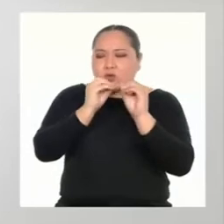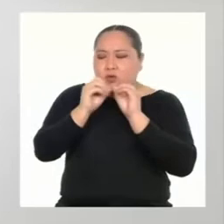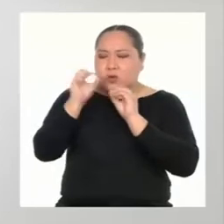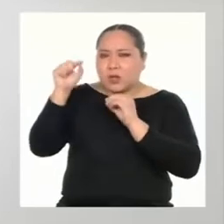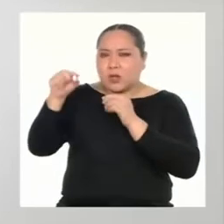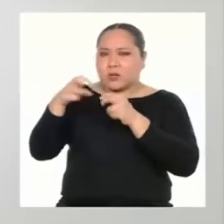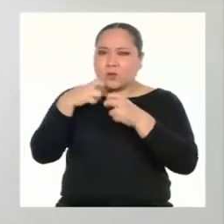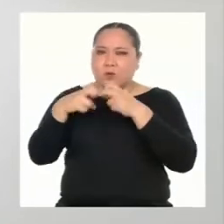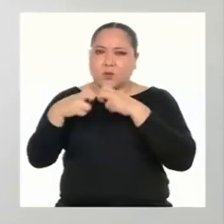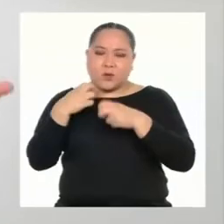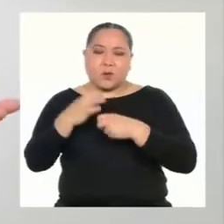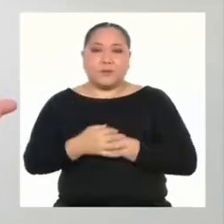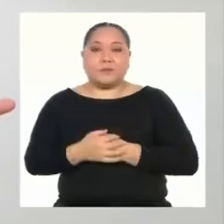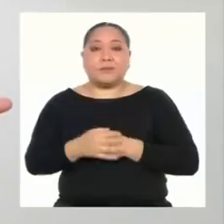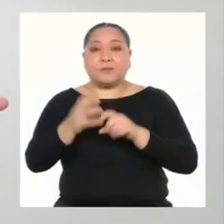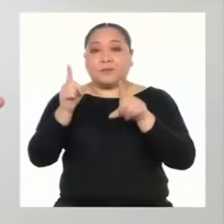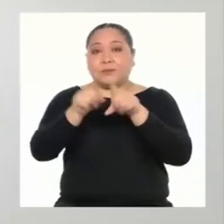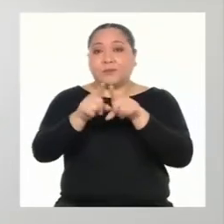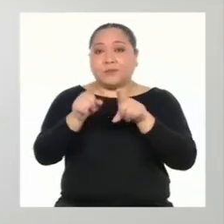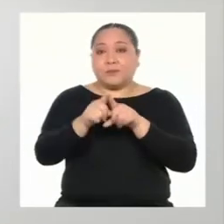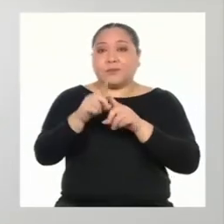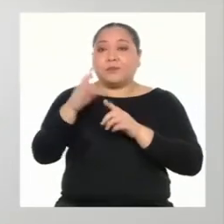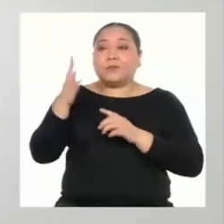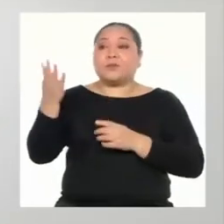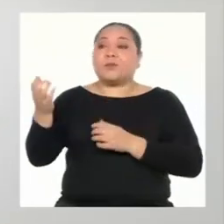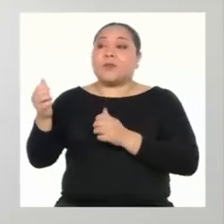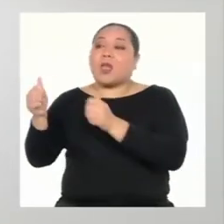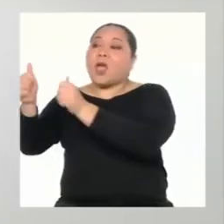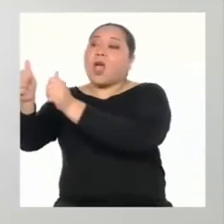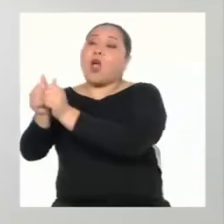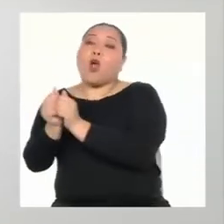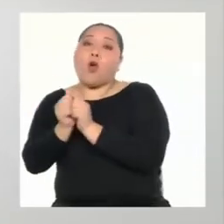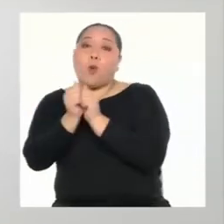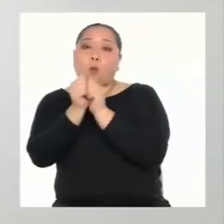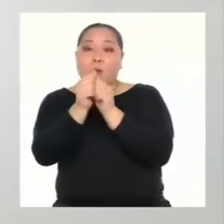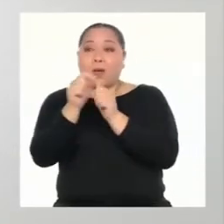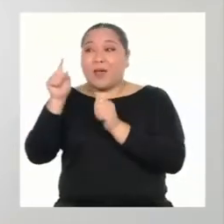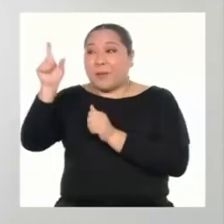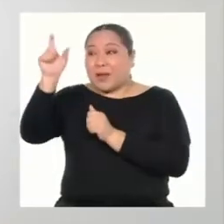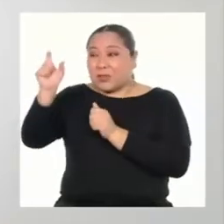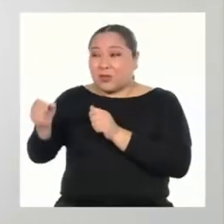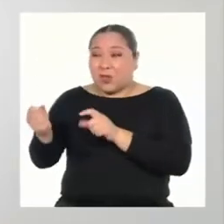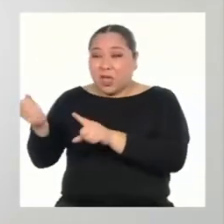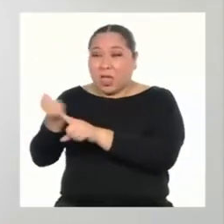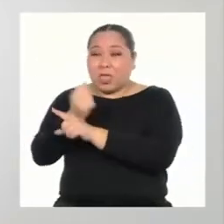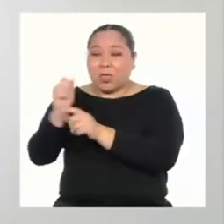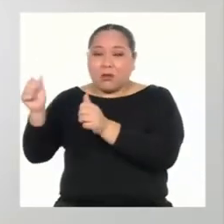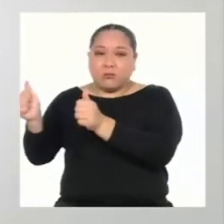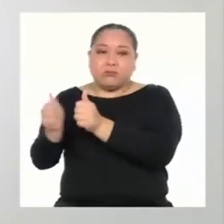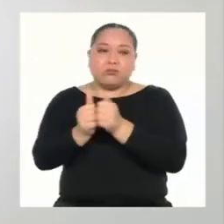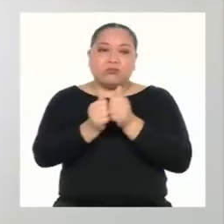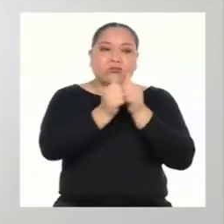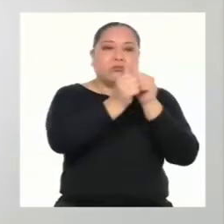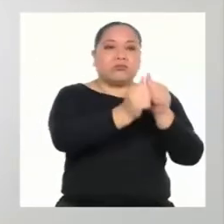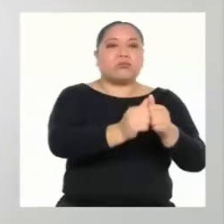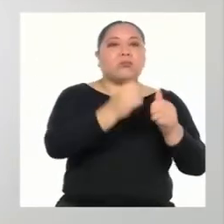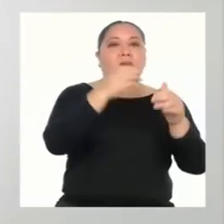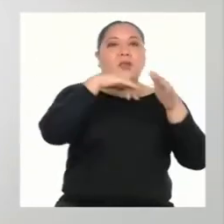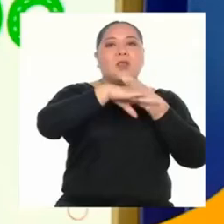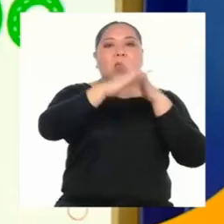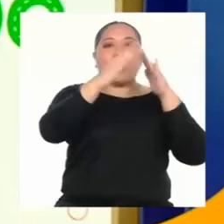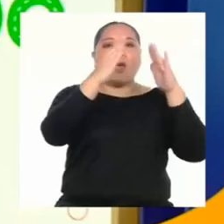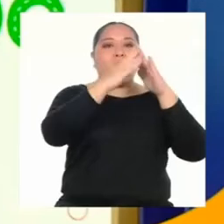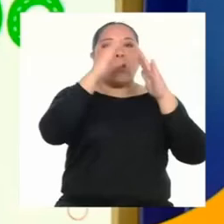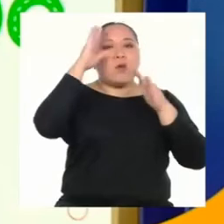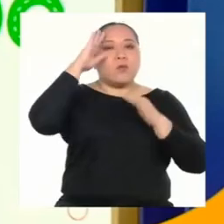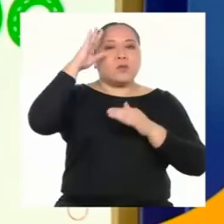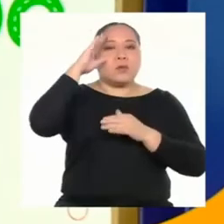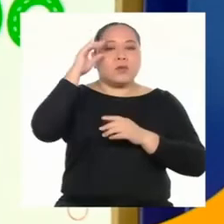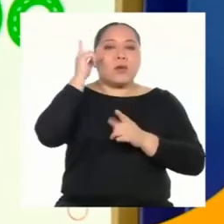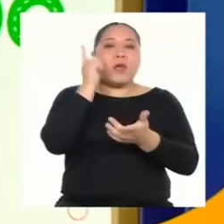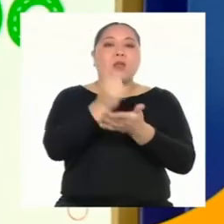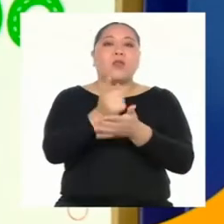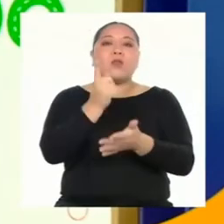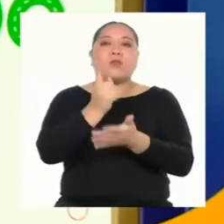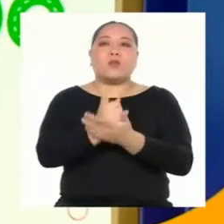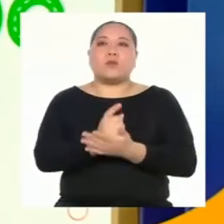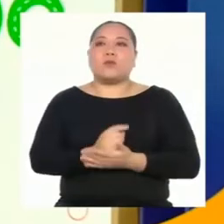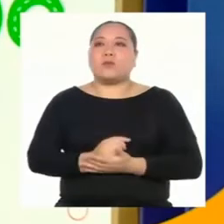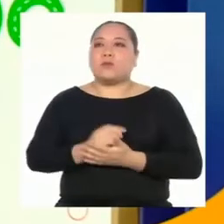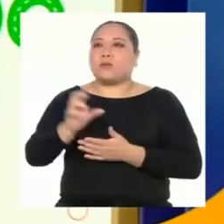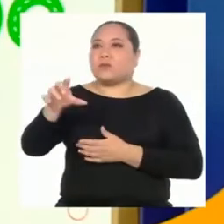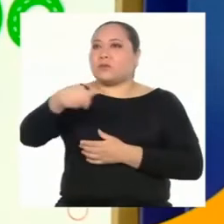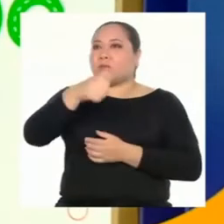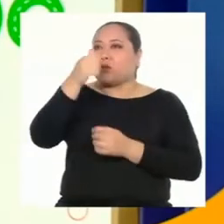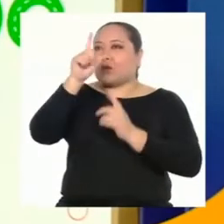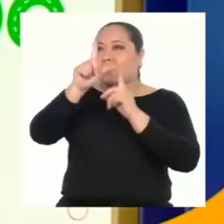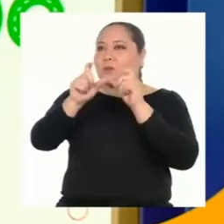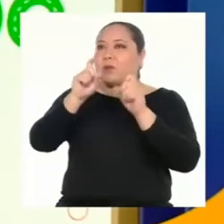tipo de casos. También puedes acompañar a la persona afectada a la comisaría para denunciar el caso. Tenemos otra pregunta